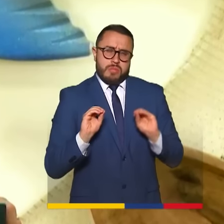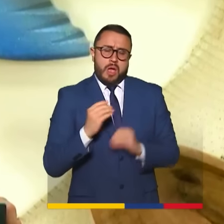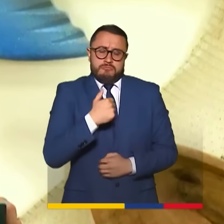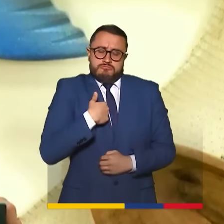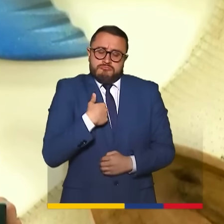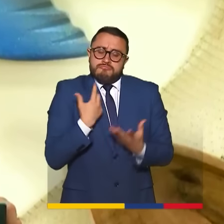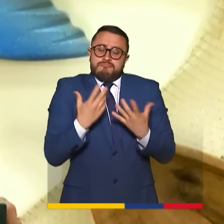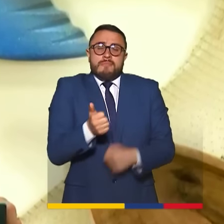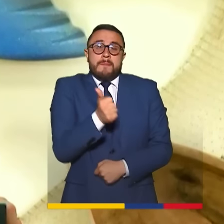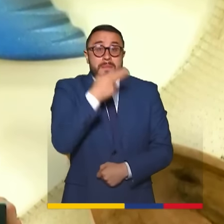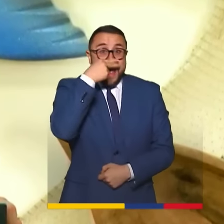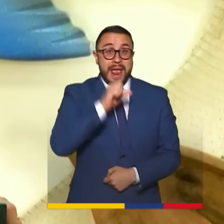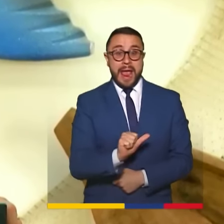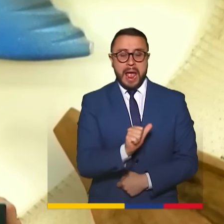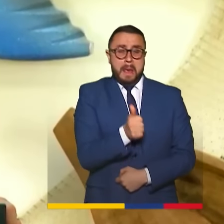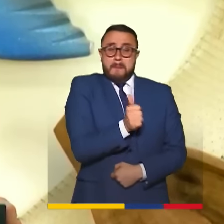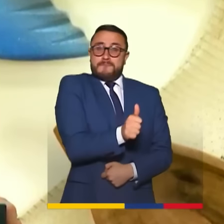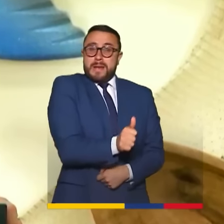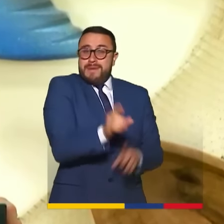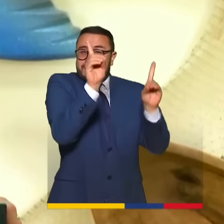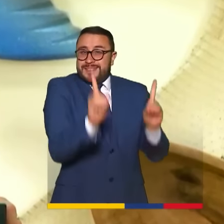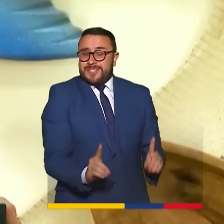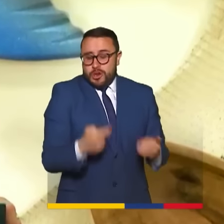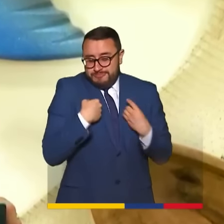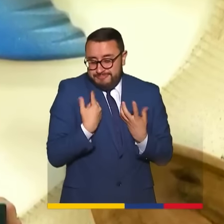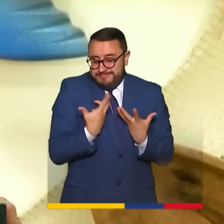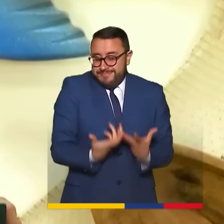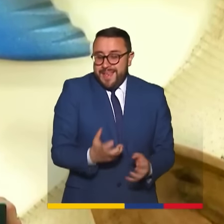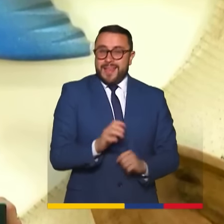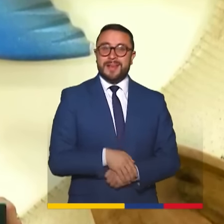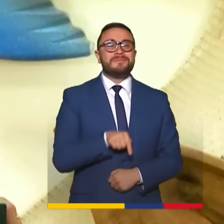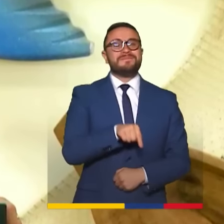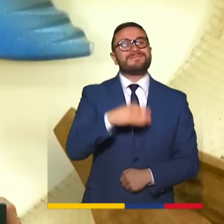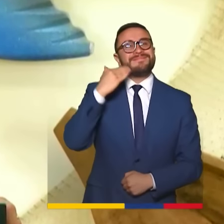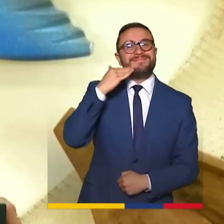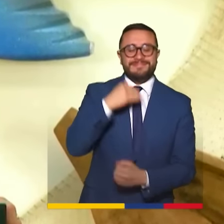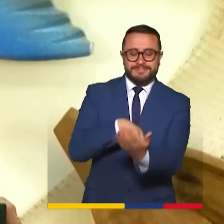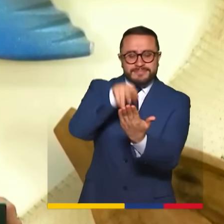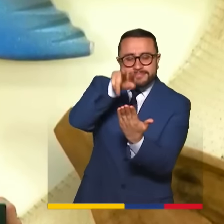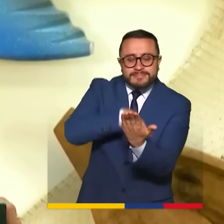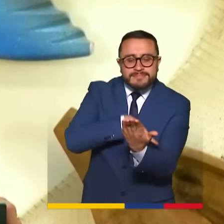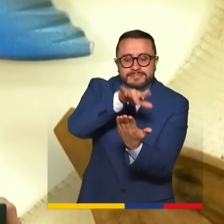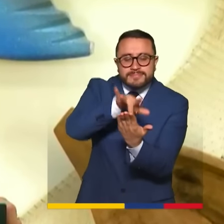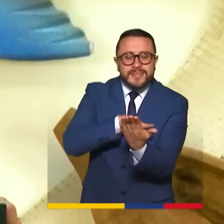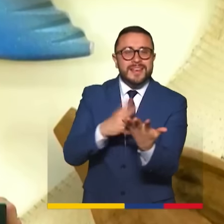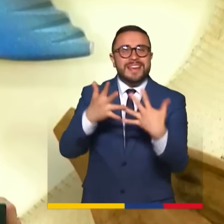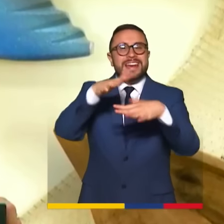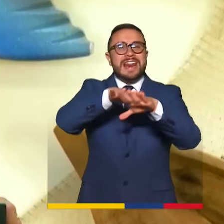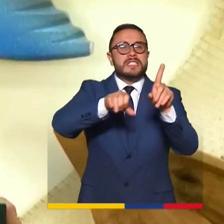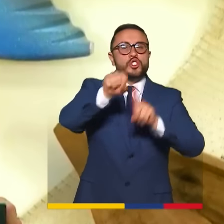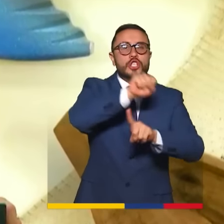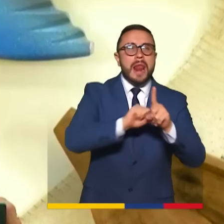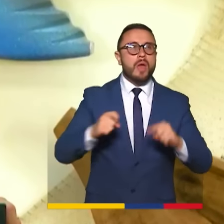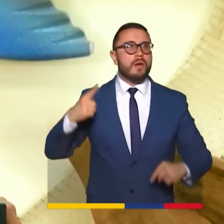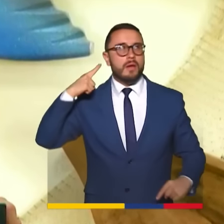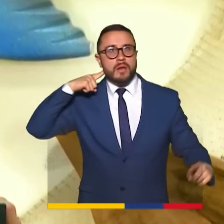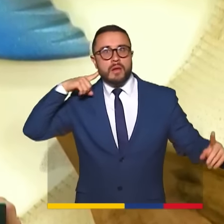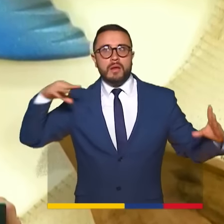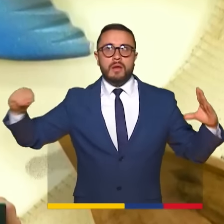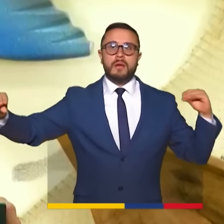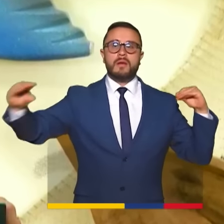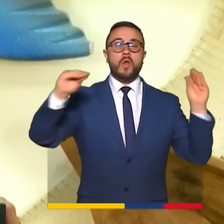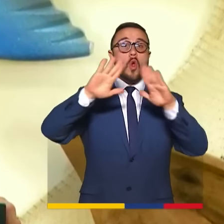escogiera, iba leyendo ahí entre las redes, oyendo en las esquinas, en